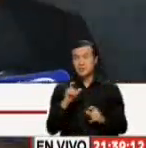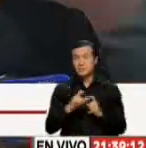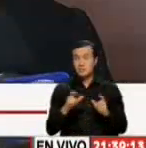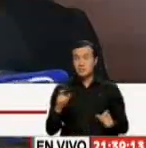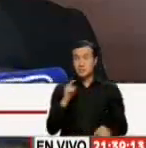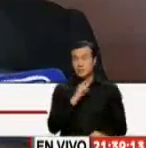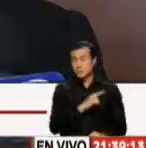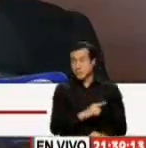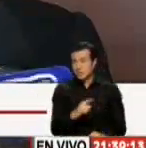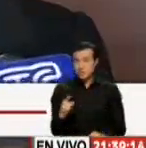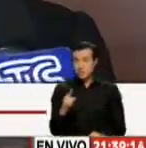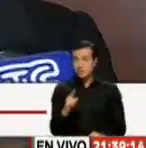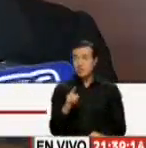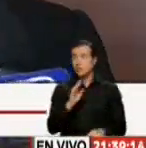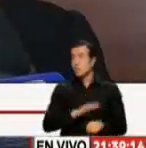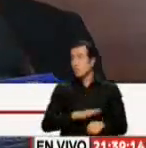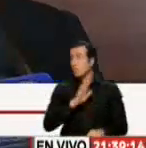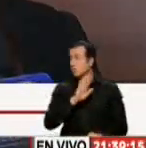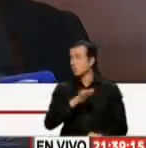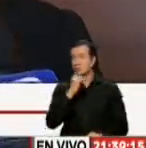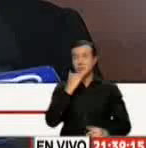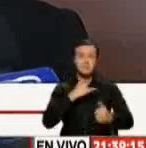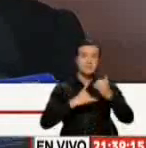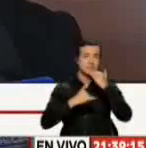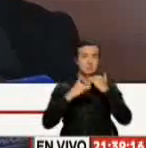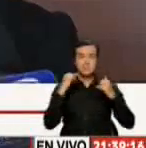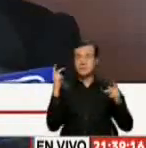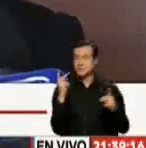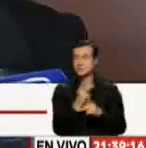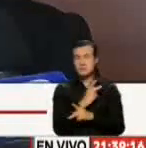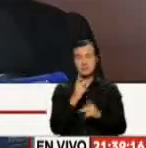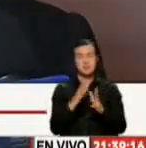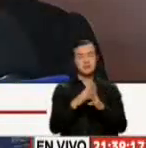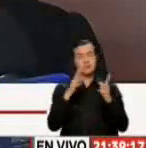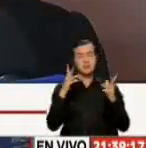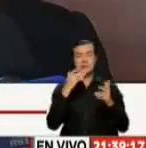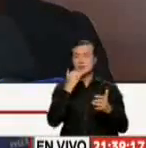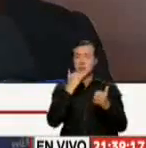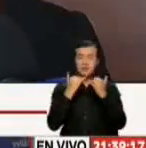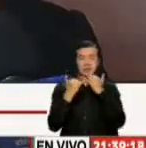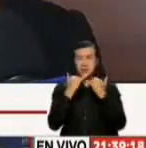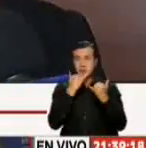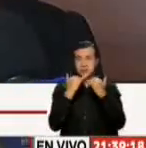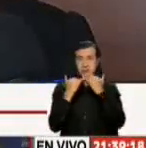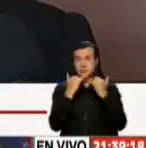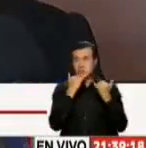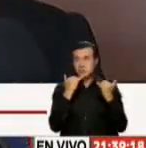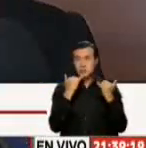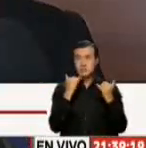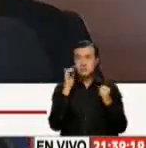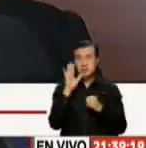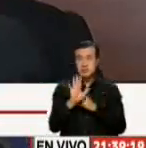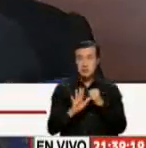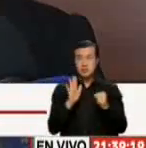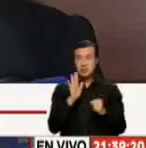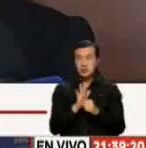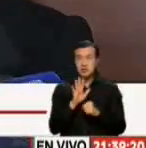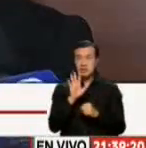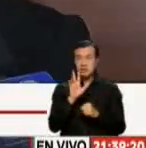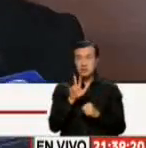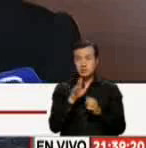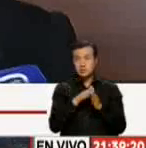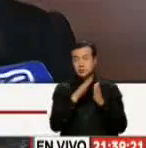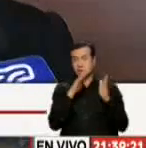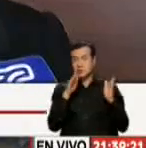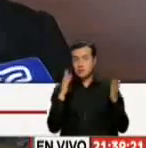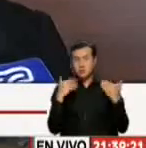cómplices de esa reserva, de esa negligencia y de esas graves omisiones que durante 5 años y 3 meses se han dado en